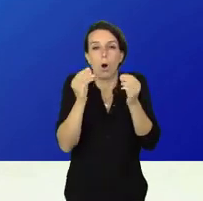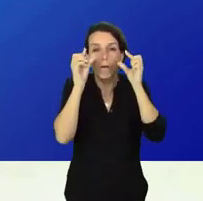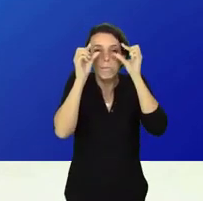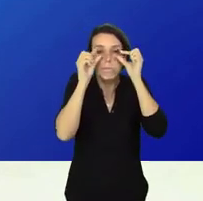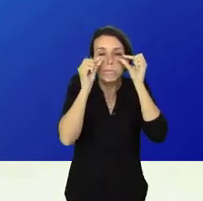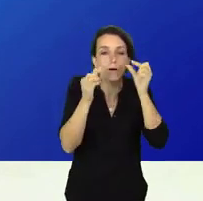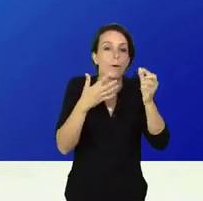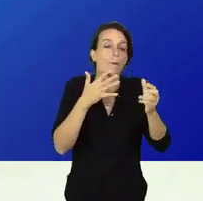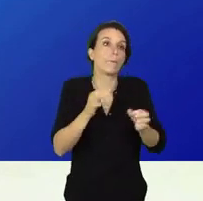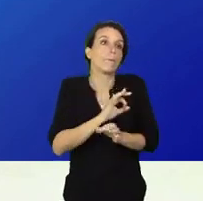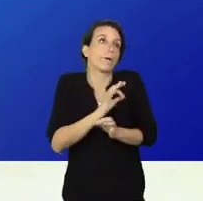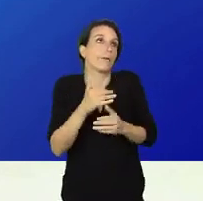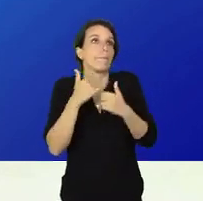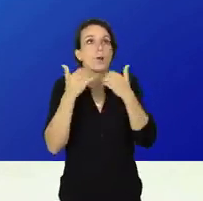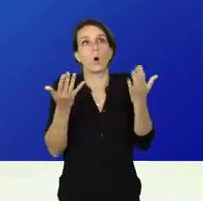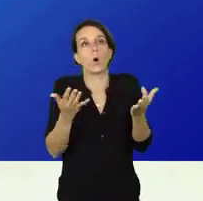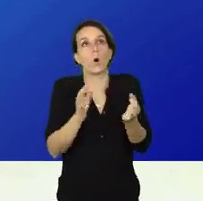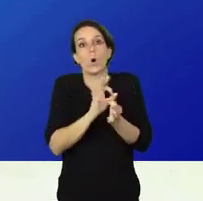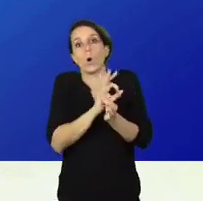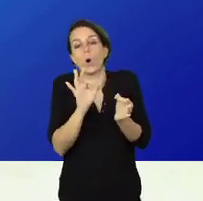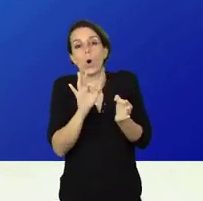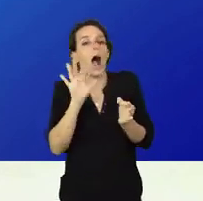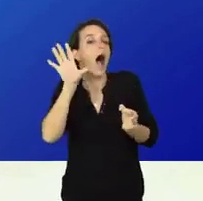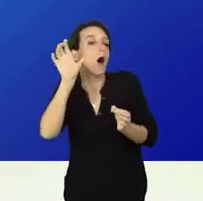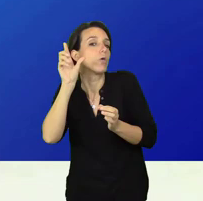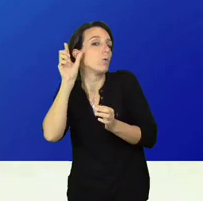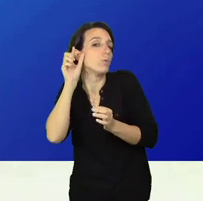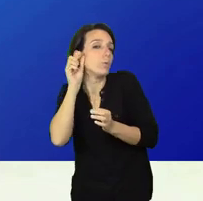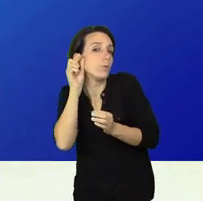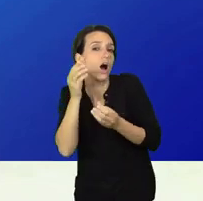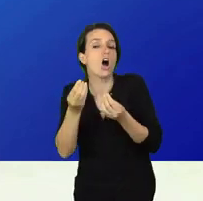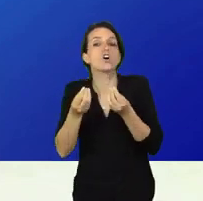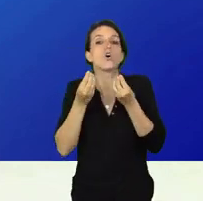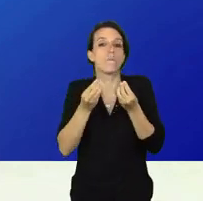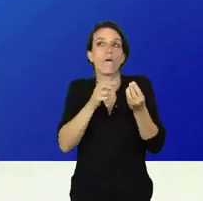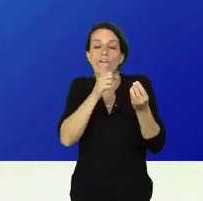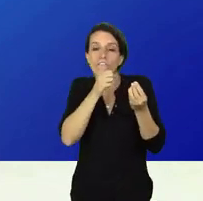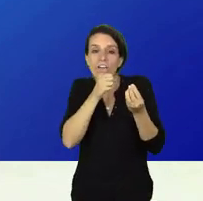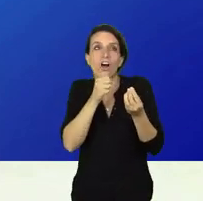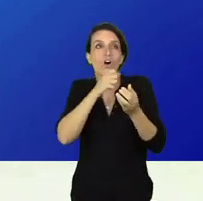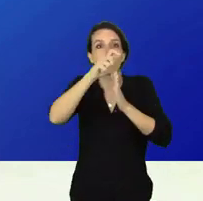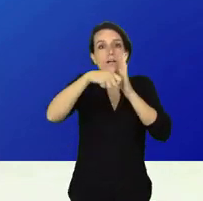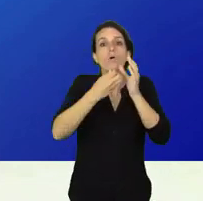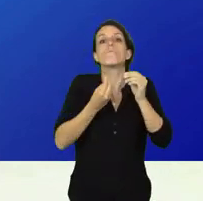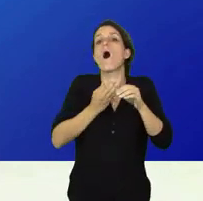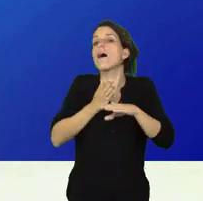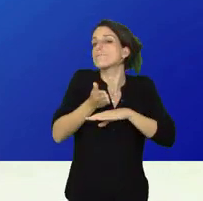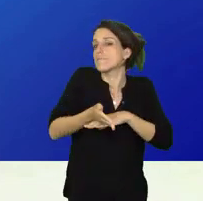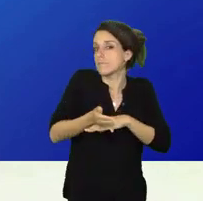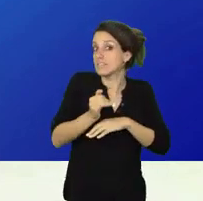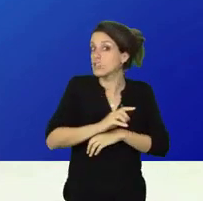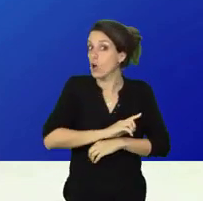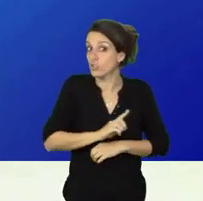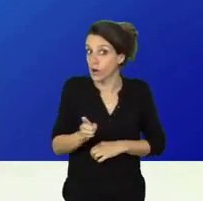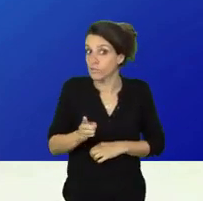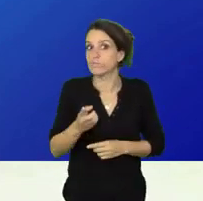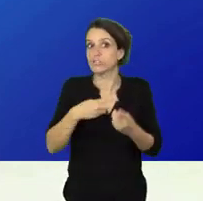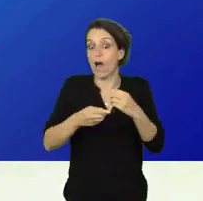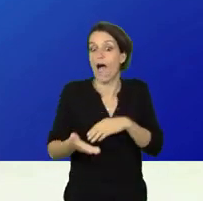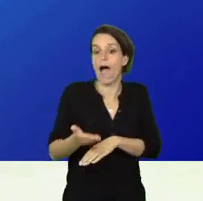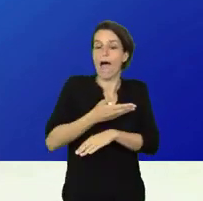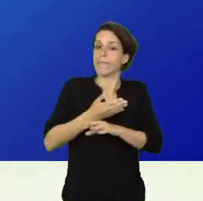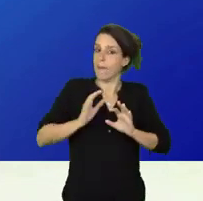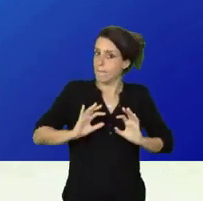adultas mayores que por ahí tienen alguna discapacidad auditiva adquirida a lo largo de su vida, y cómo esa herramienta puede